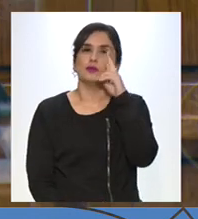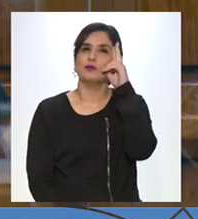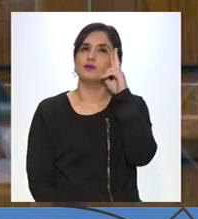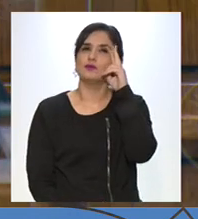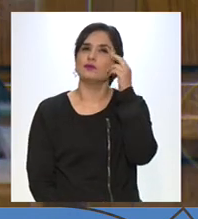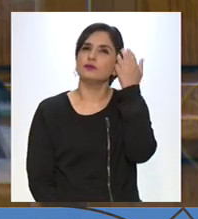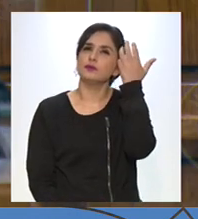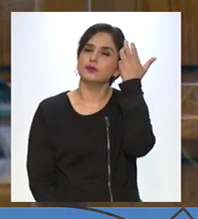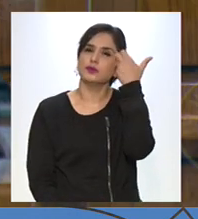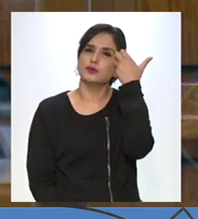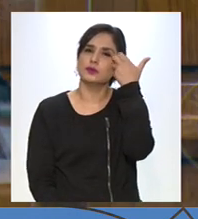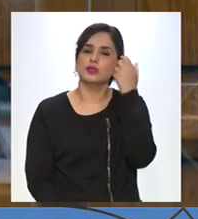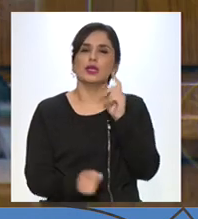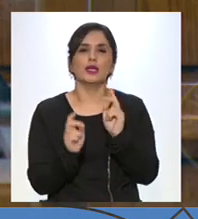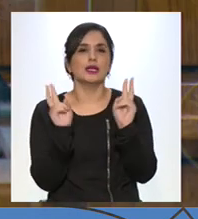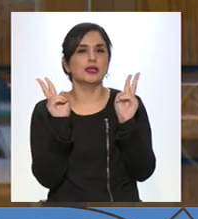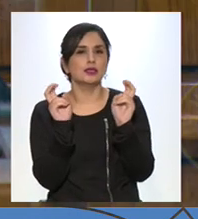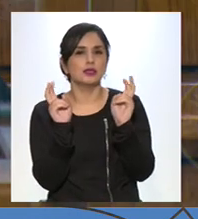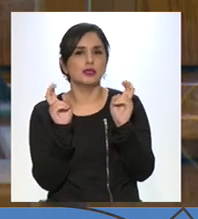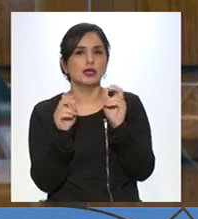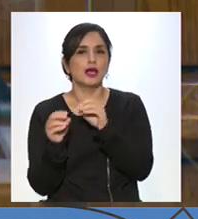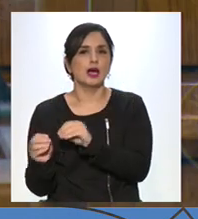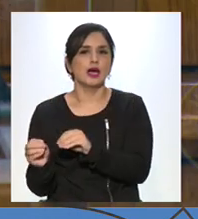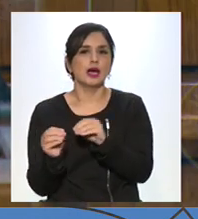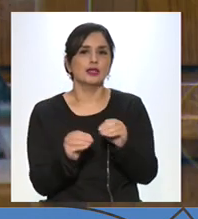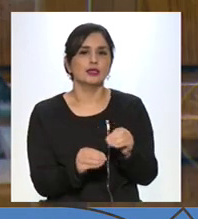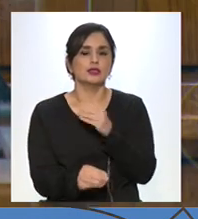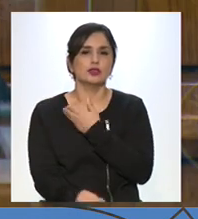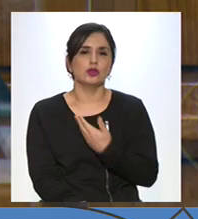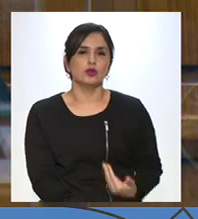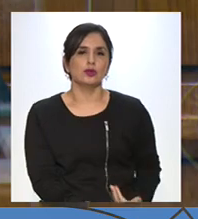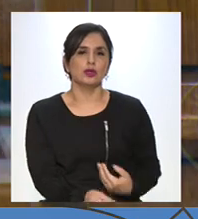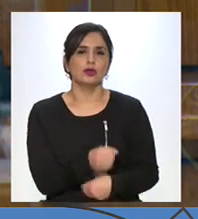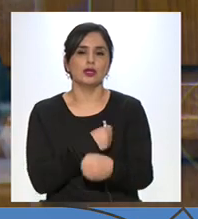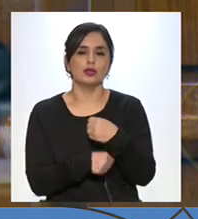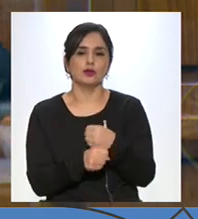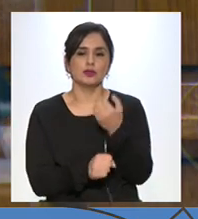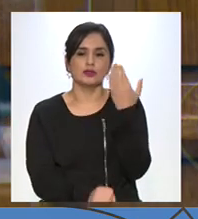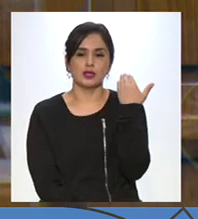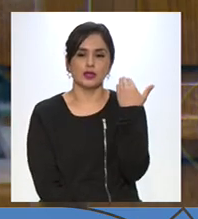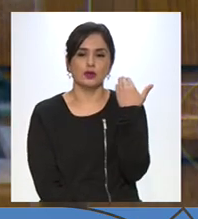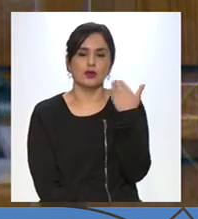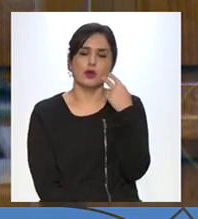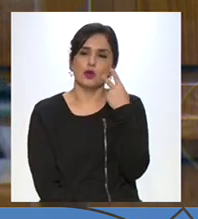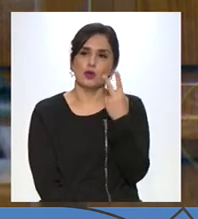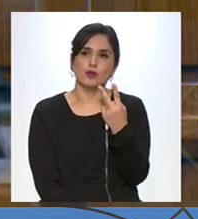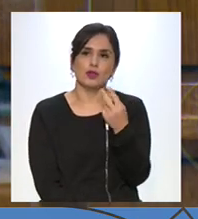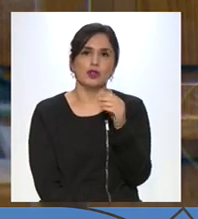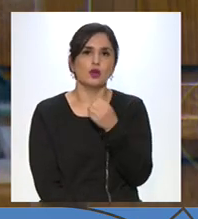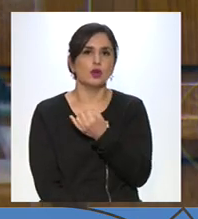en el teórico o supuesto atraso del gobierno el año pasado. Si uno mira las cifras,